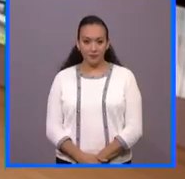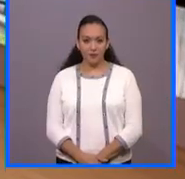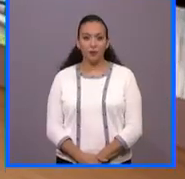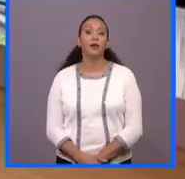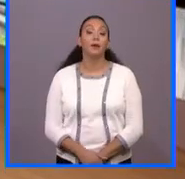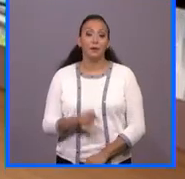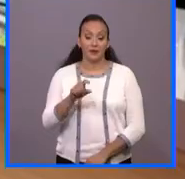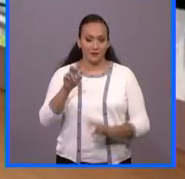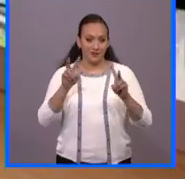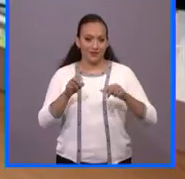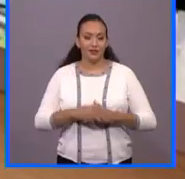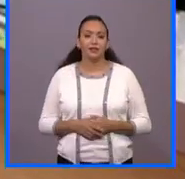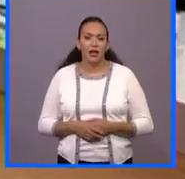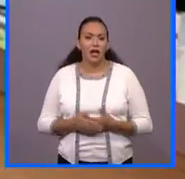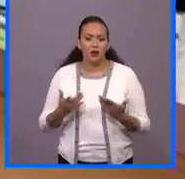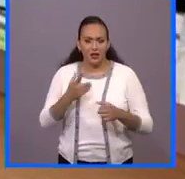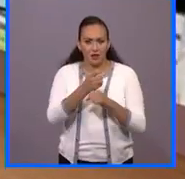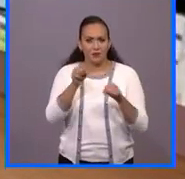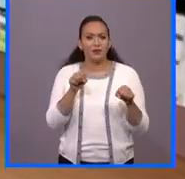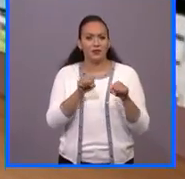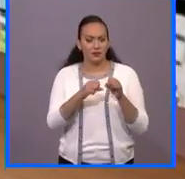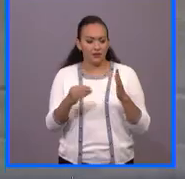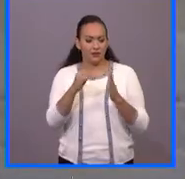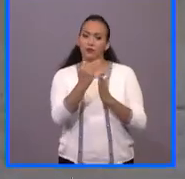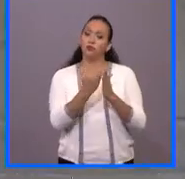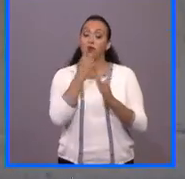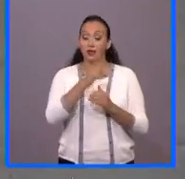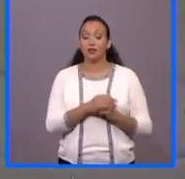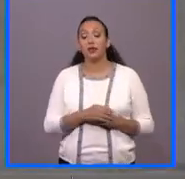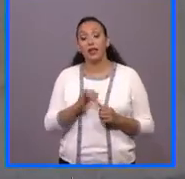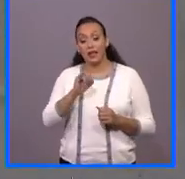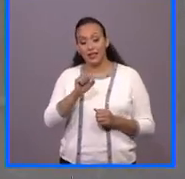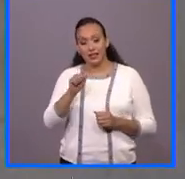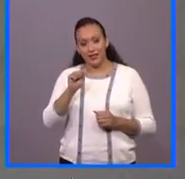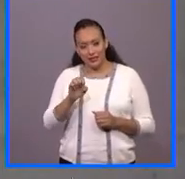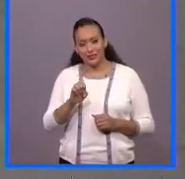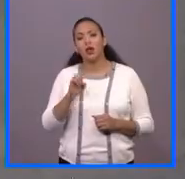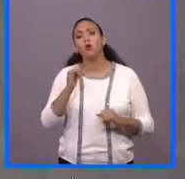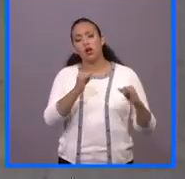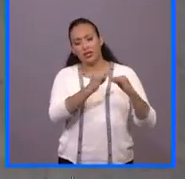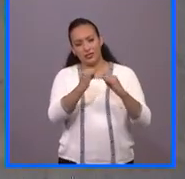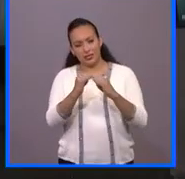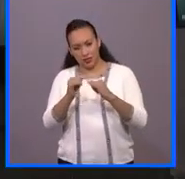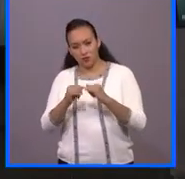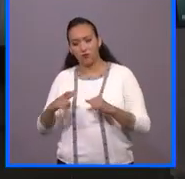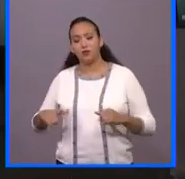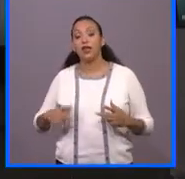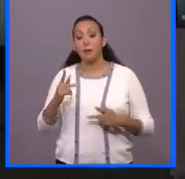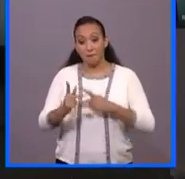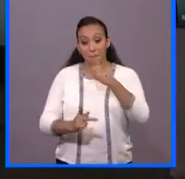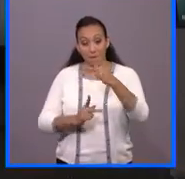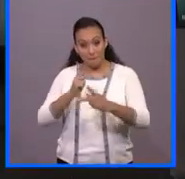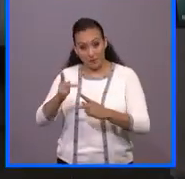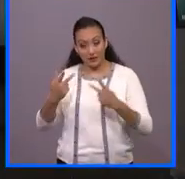Hay este tema. En tanto, la primera sala de la Corte estableció que los préstamos personales otorgados por organismos descentralizados como